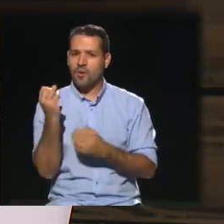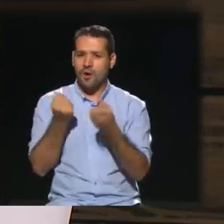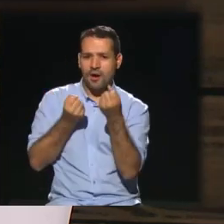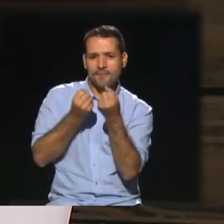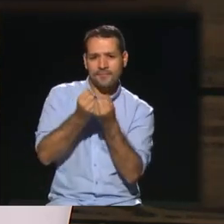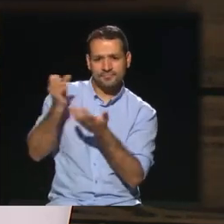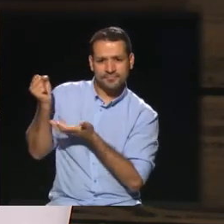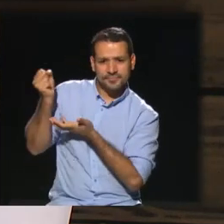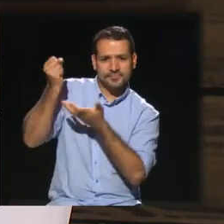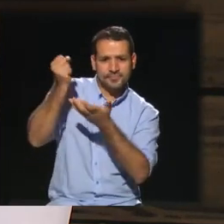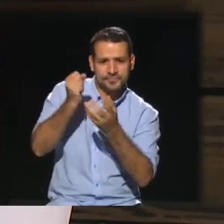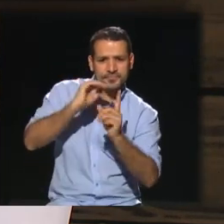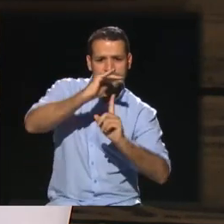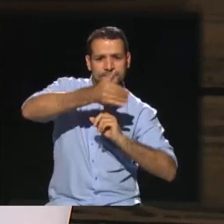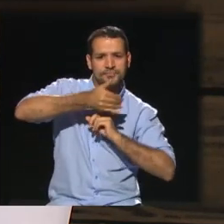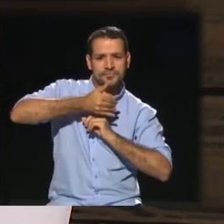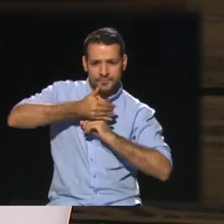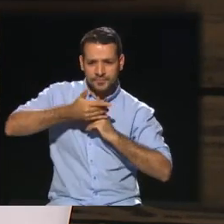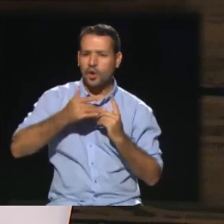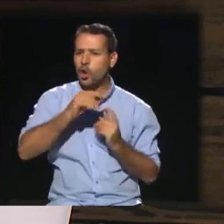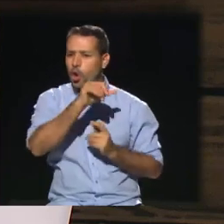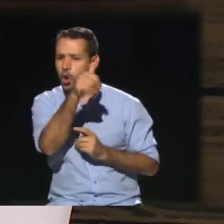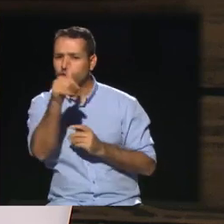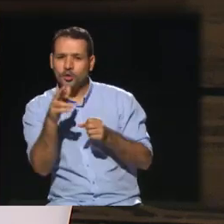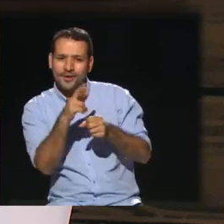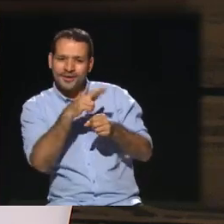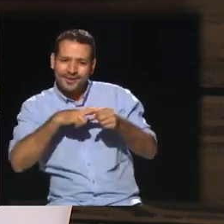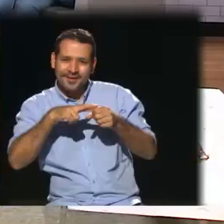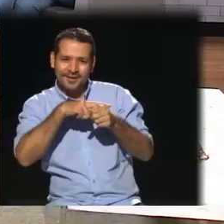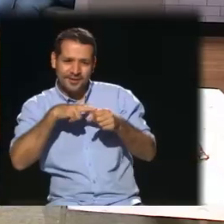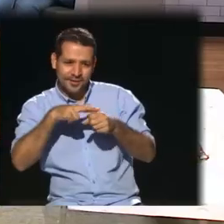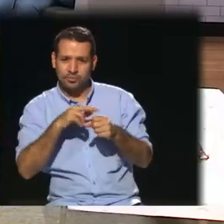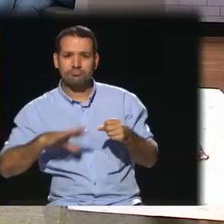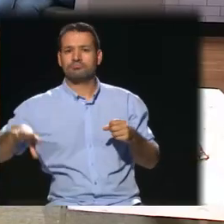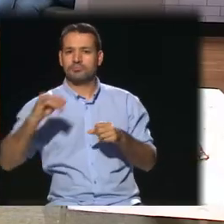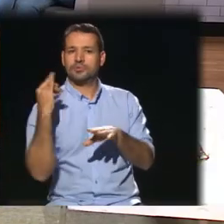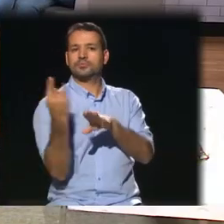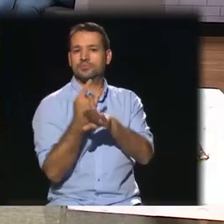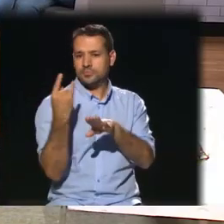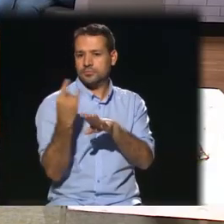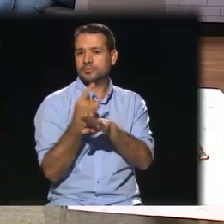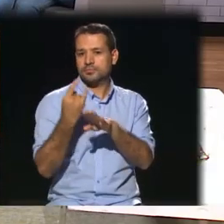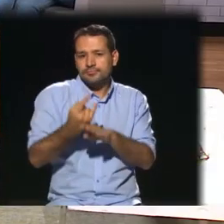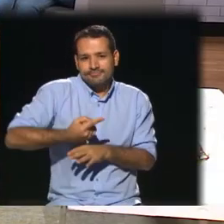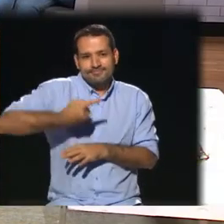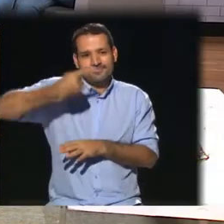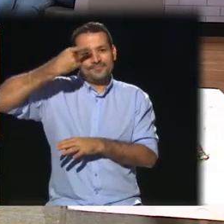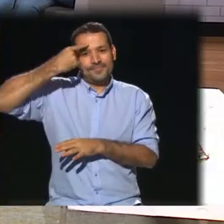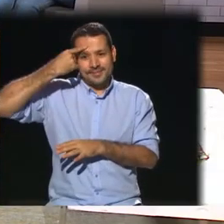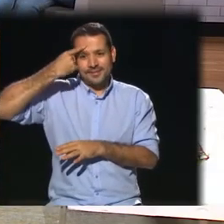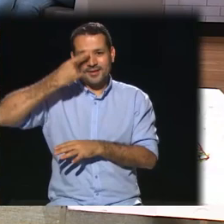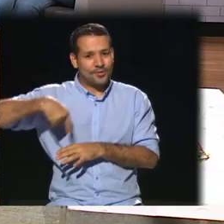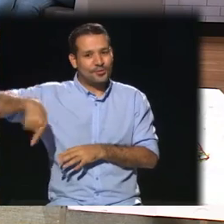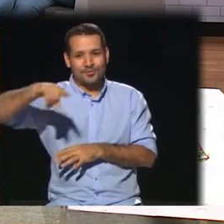del país, o de otras partes del mundo que nos ven, puedan hacer uso de ella. Precisamente es pensada por ellos y para ellos.